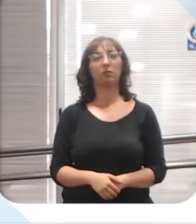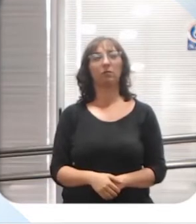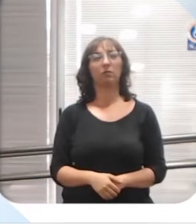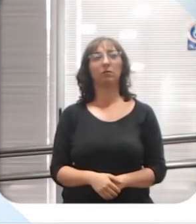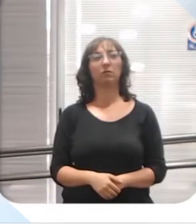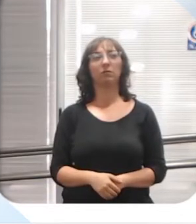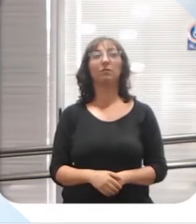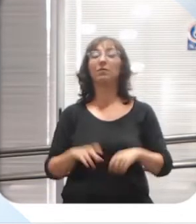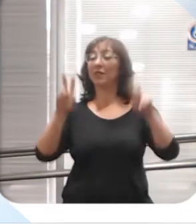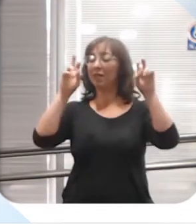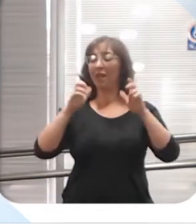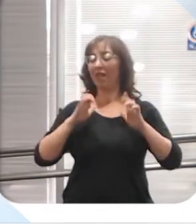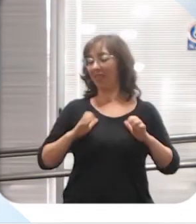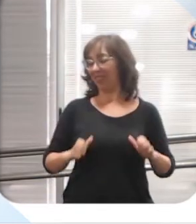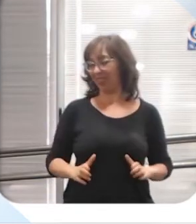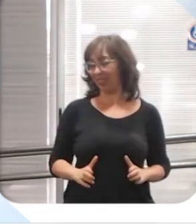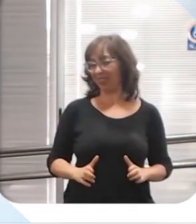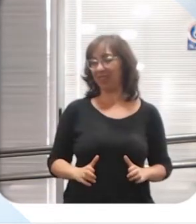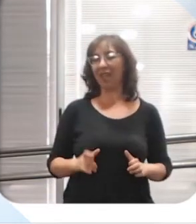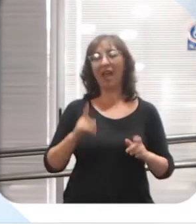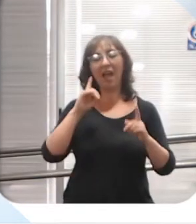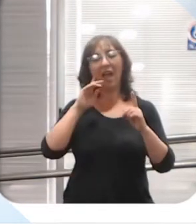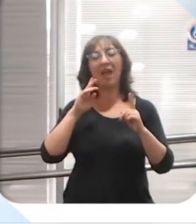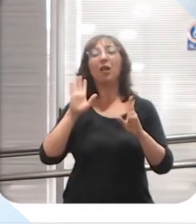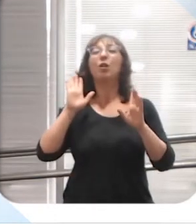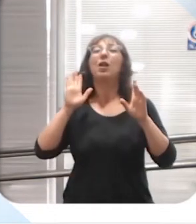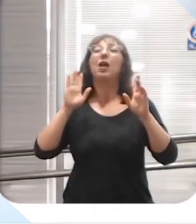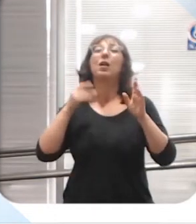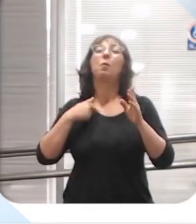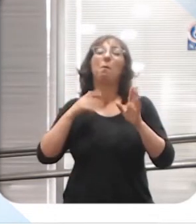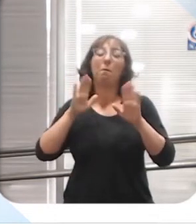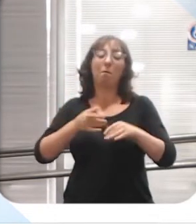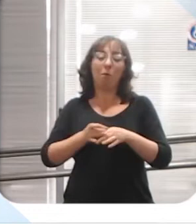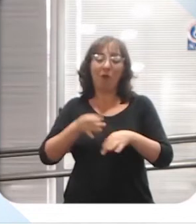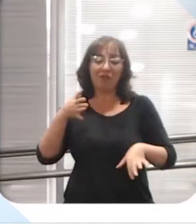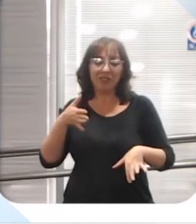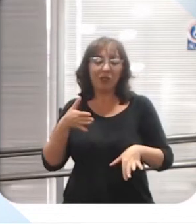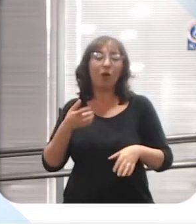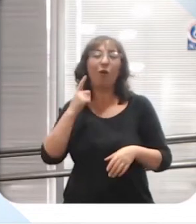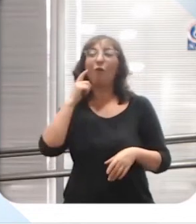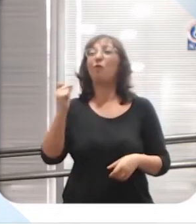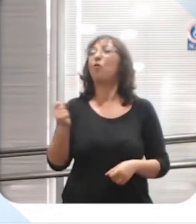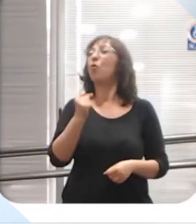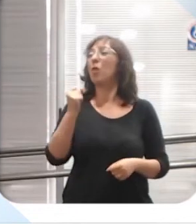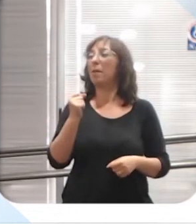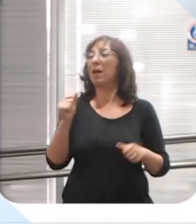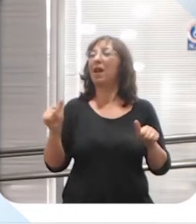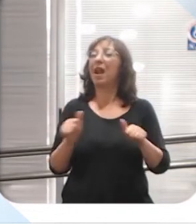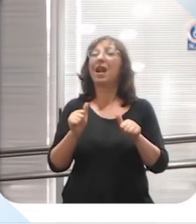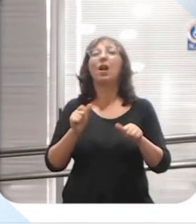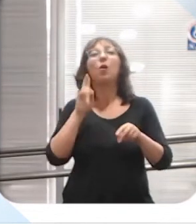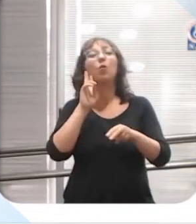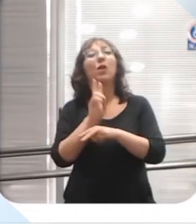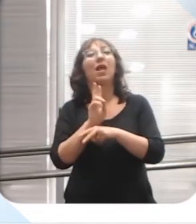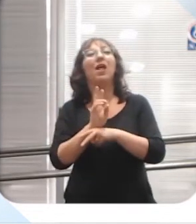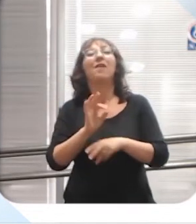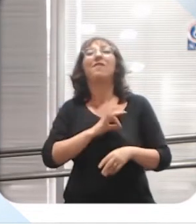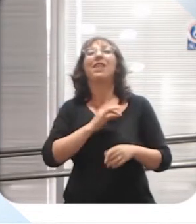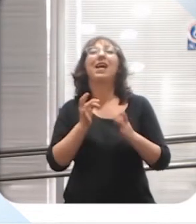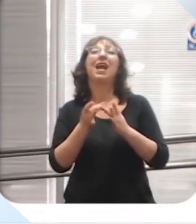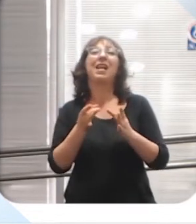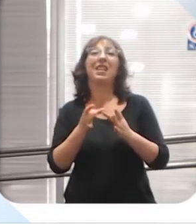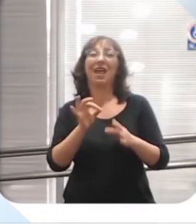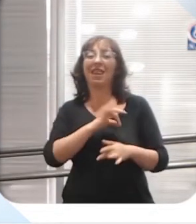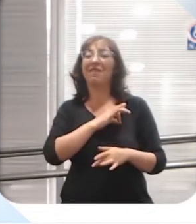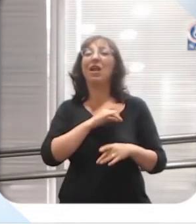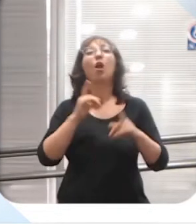En las cuestiones éticas y en nuestros abordajes profesionales, lo fundamental que hacemos es el cuidado de la vida y de la calidad de vida.